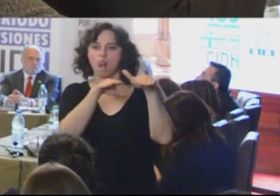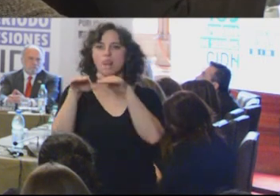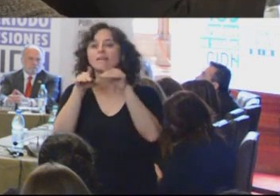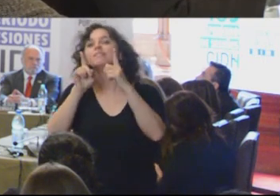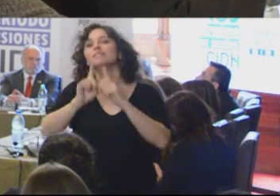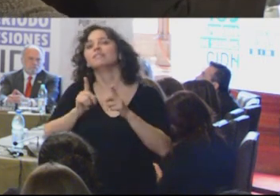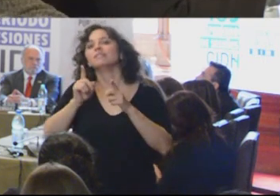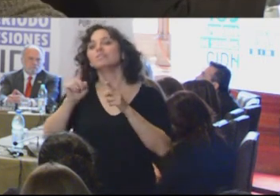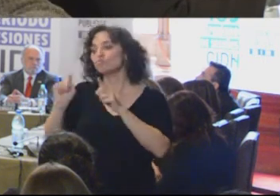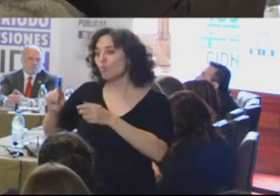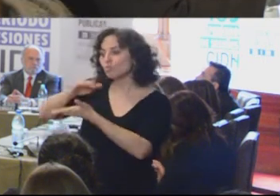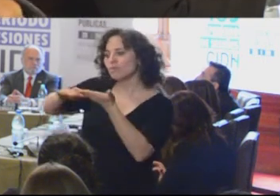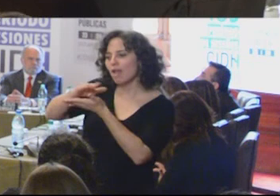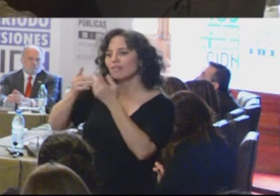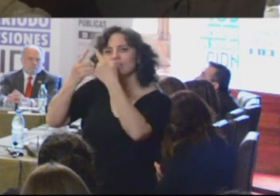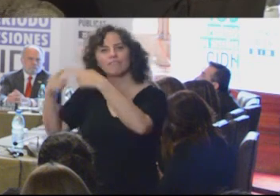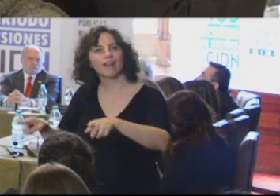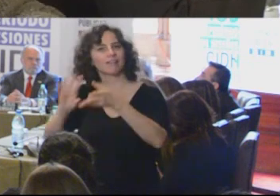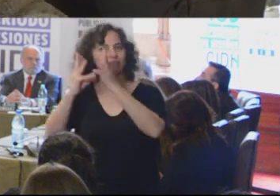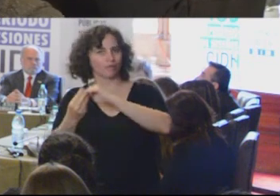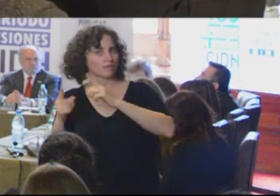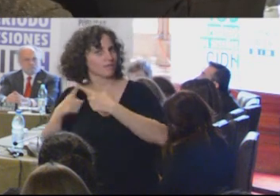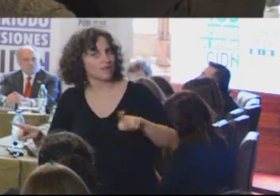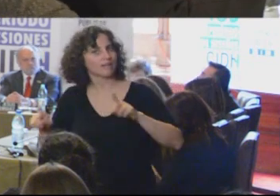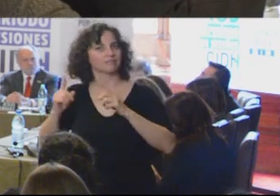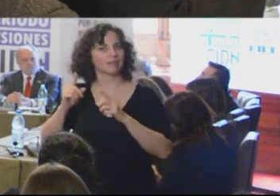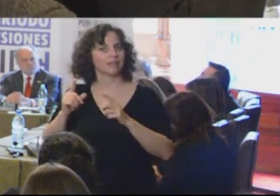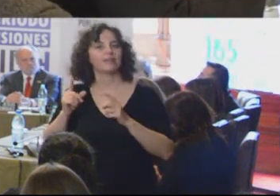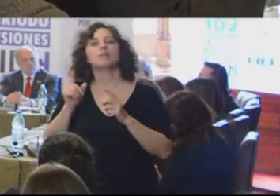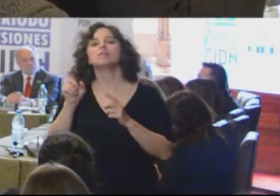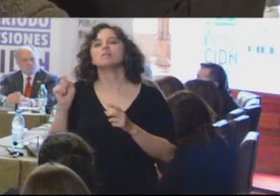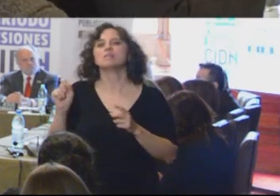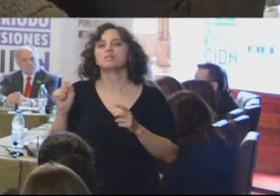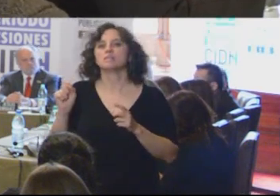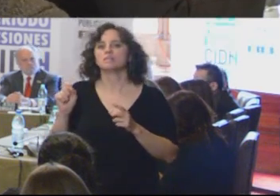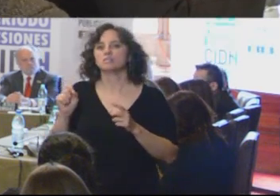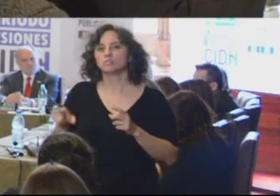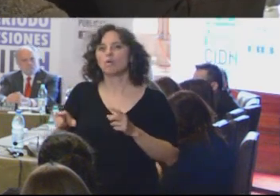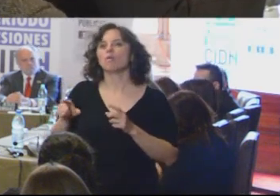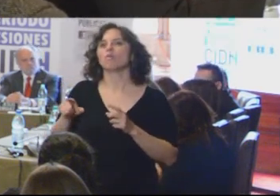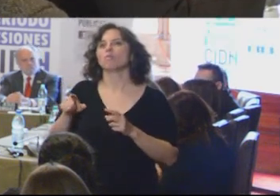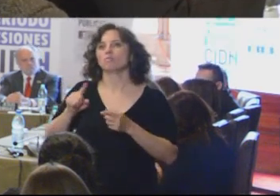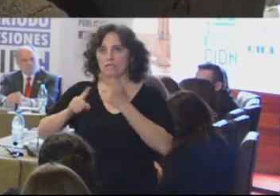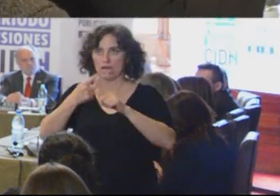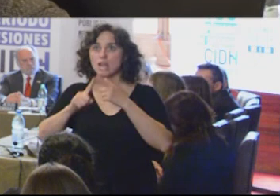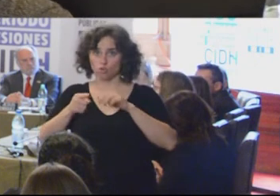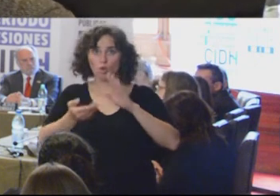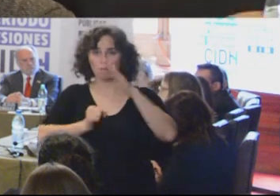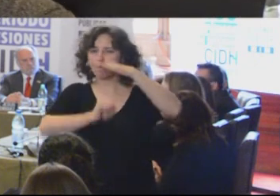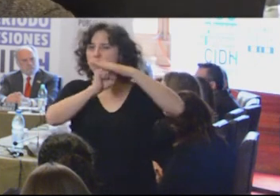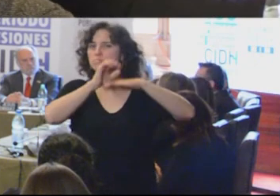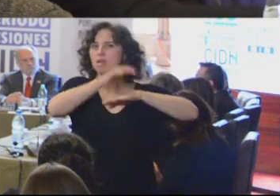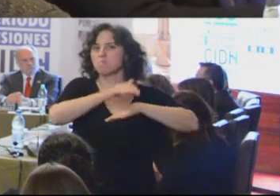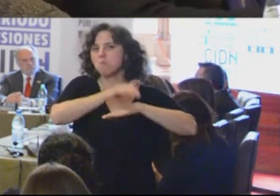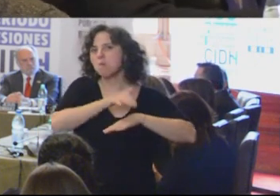vinculan son de diferente naturaleza ya en relación con los máximos responsables o el procesamiento de